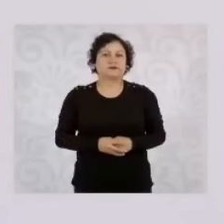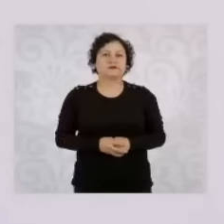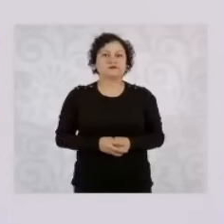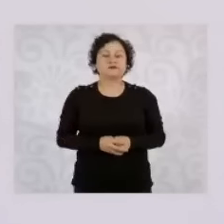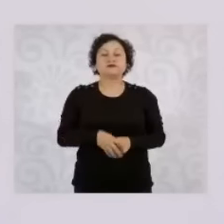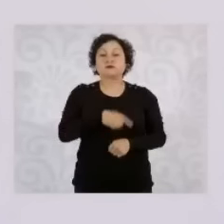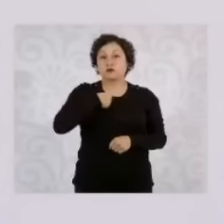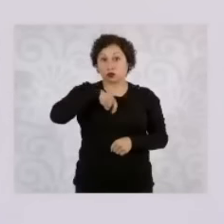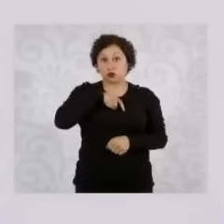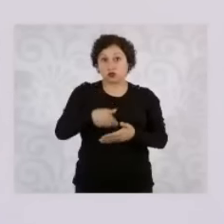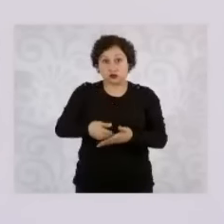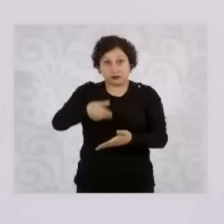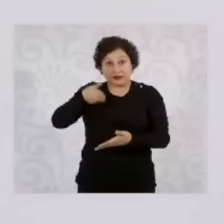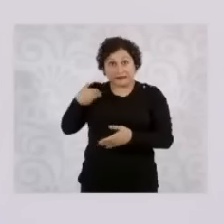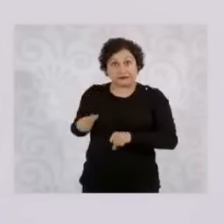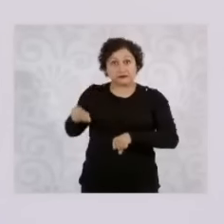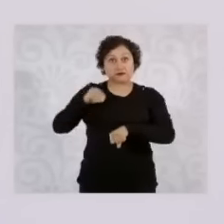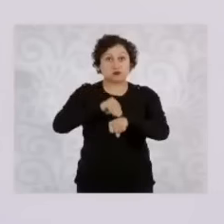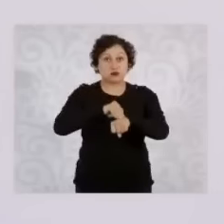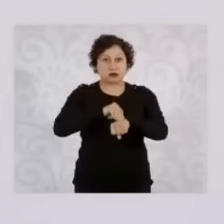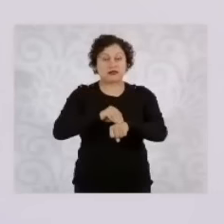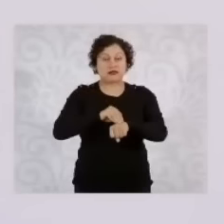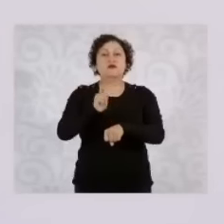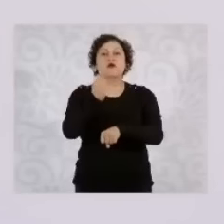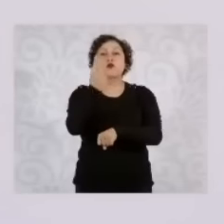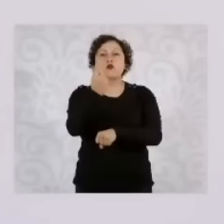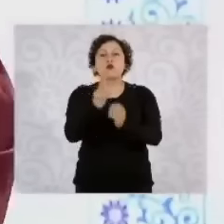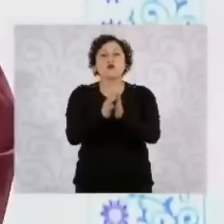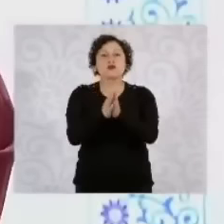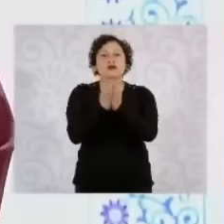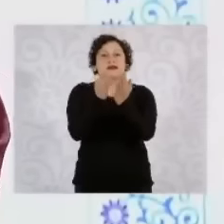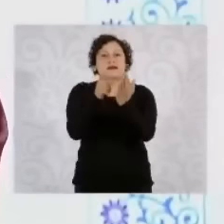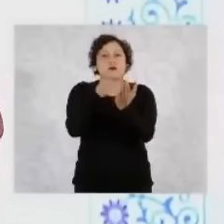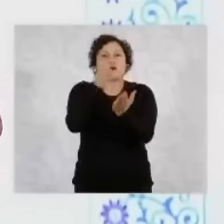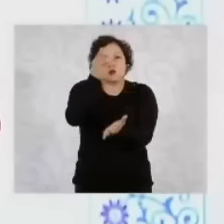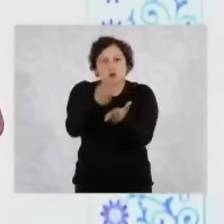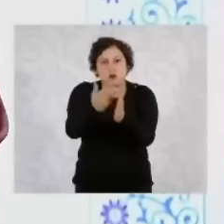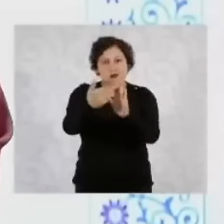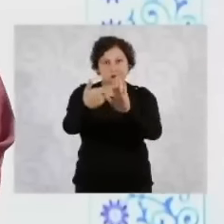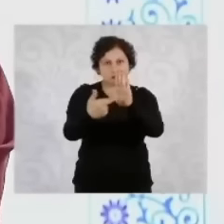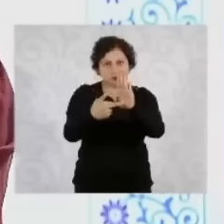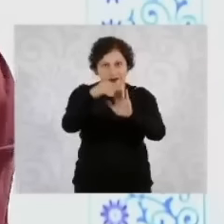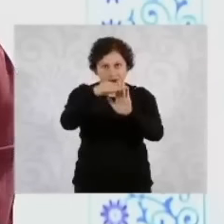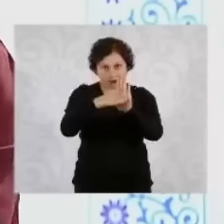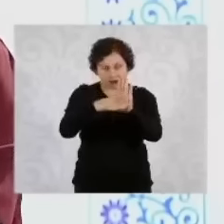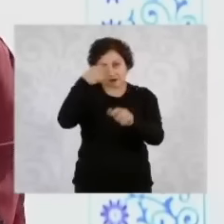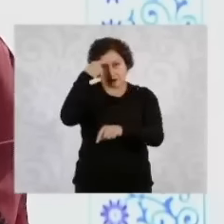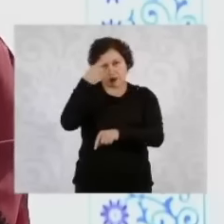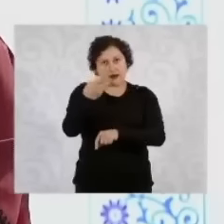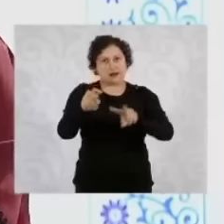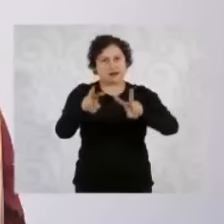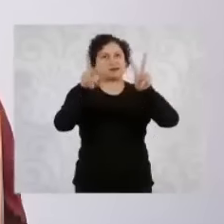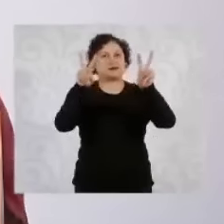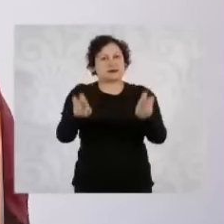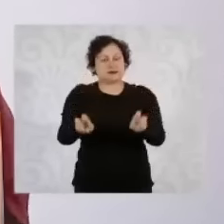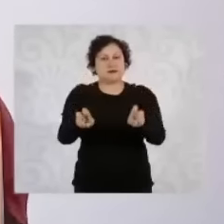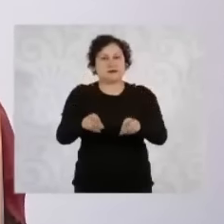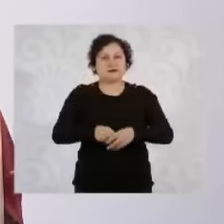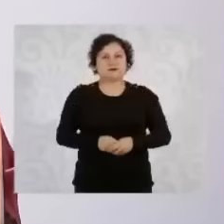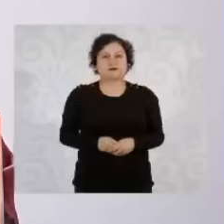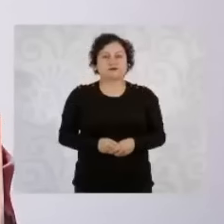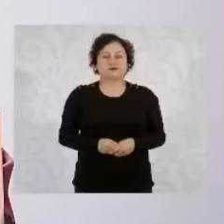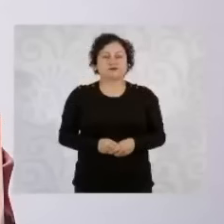serán los que estén en posibilidades de ser propuestos tanto por el ejecutivo en el caso del poder ejecutivo el legislativo en el caso del Congreso